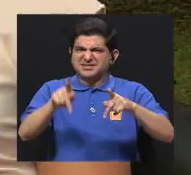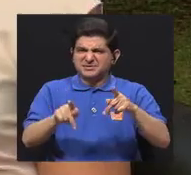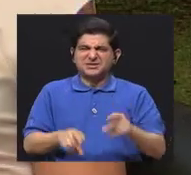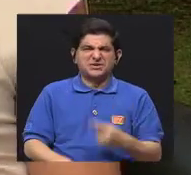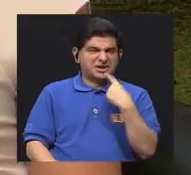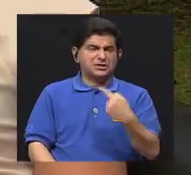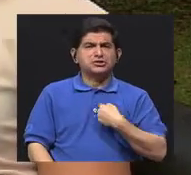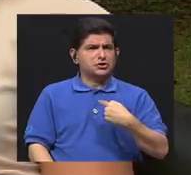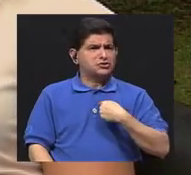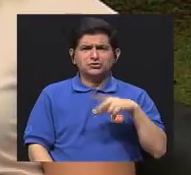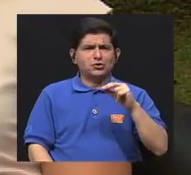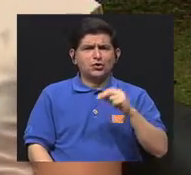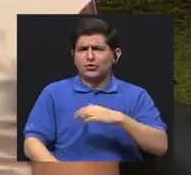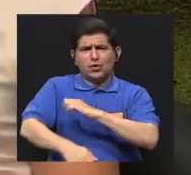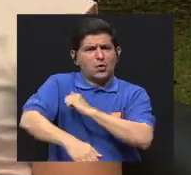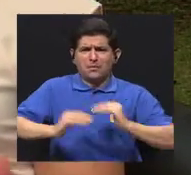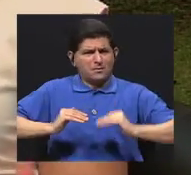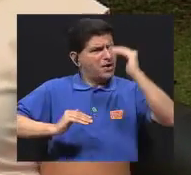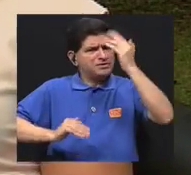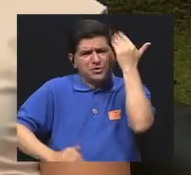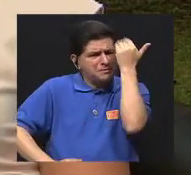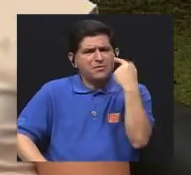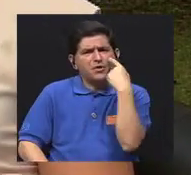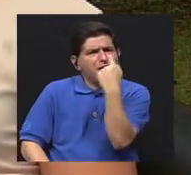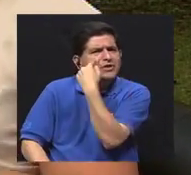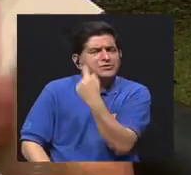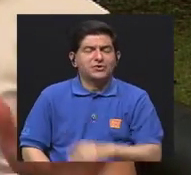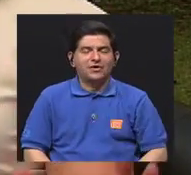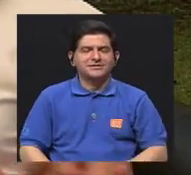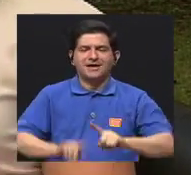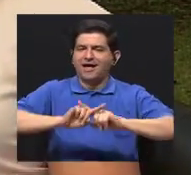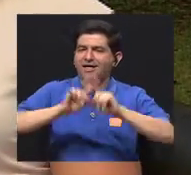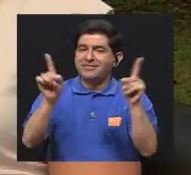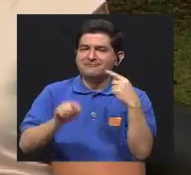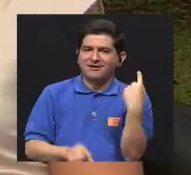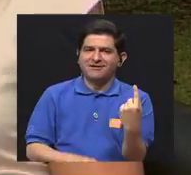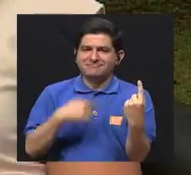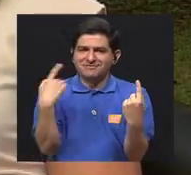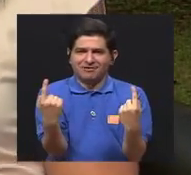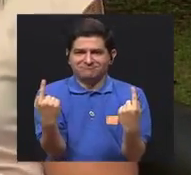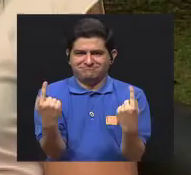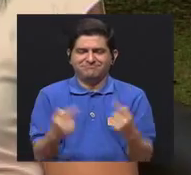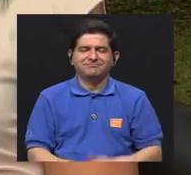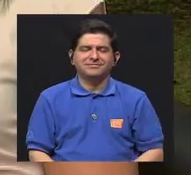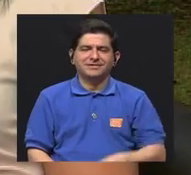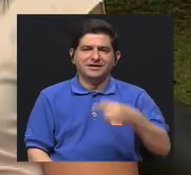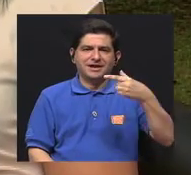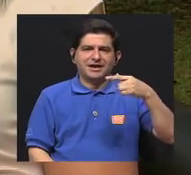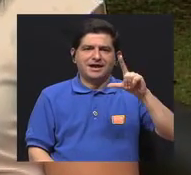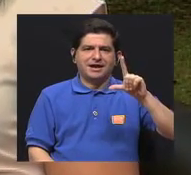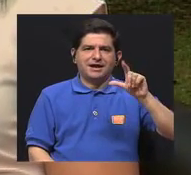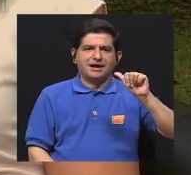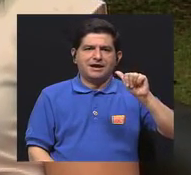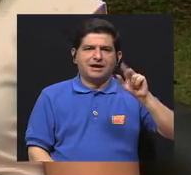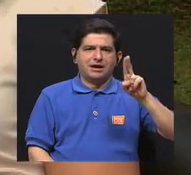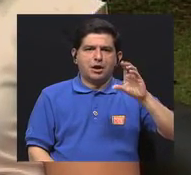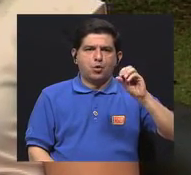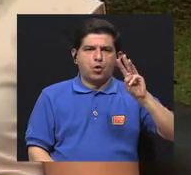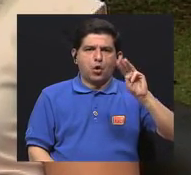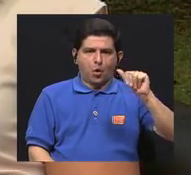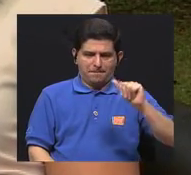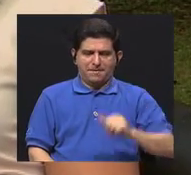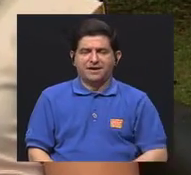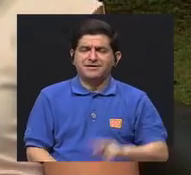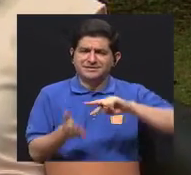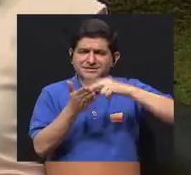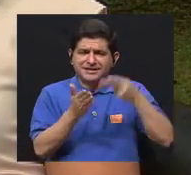gente dice, pero si yo no soy hipertenso, ¿por qué en los ojos? Son dos cosas totalmente aparte. El glaucoma usualmente se manifiesta